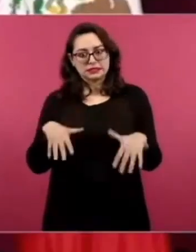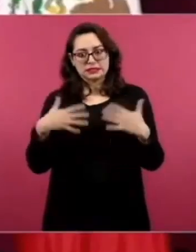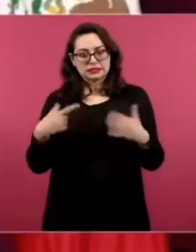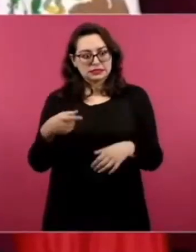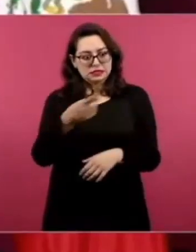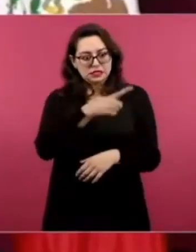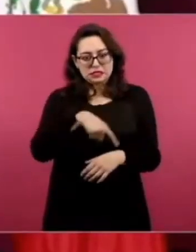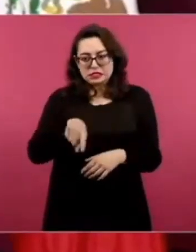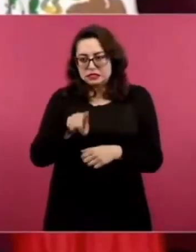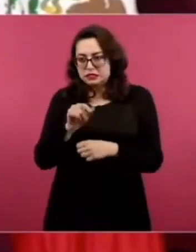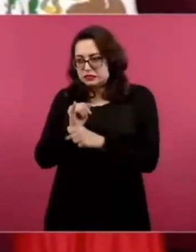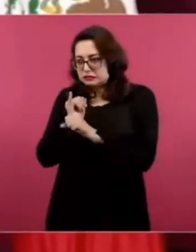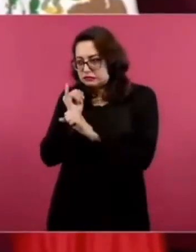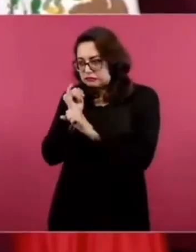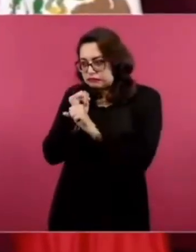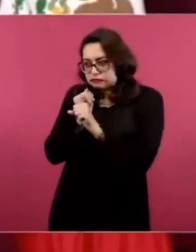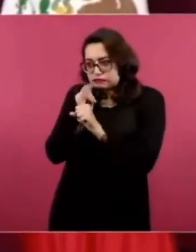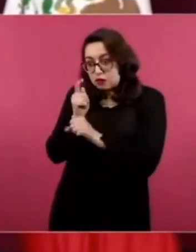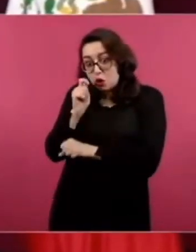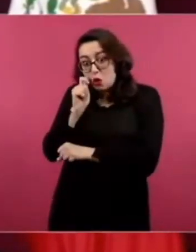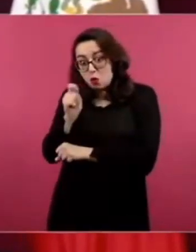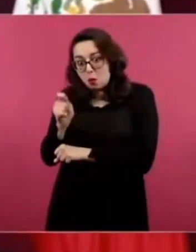Buscando. Y esto que planteas, por ejemplo.